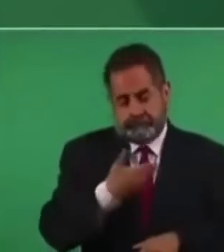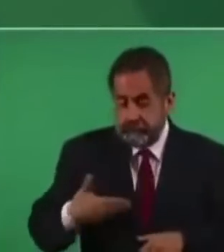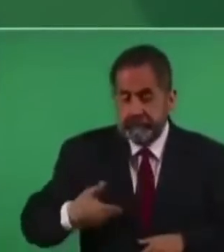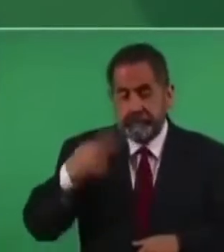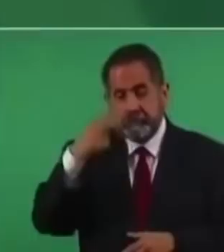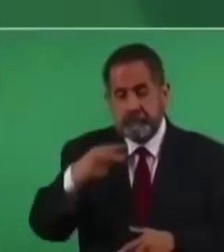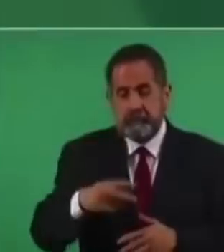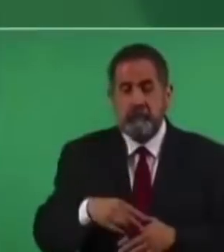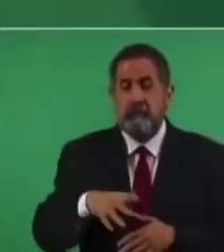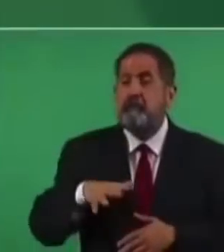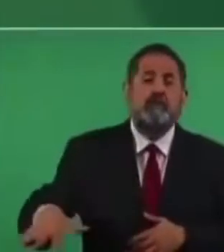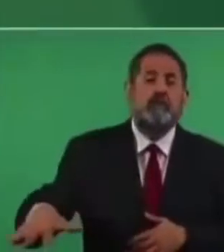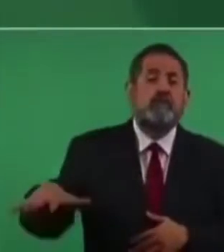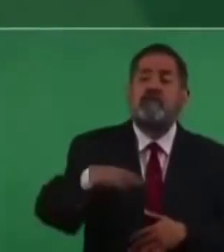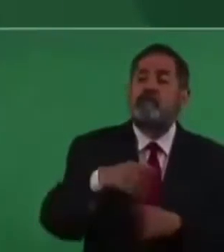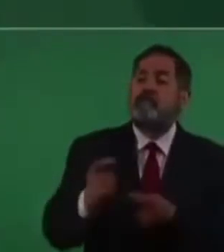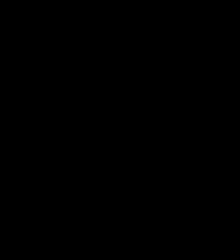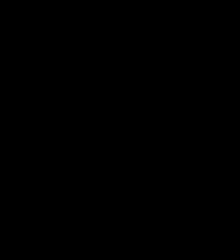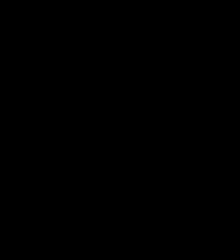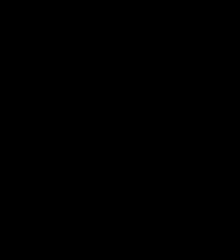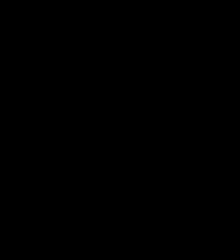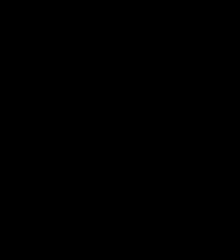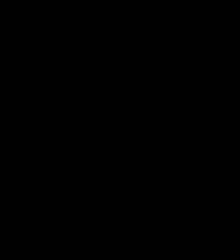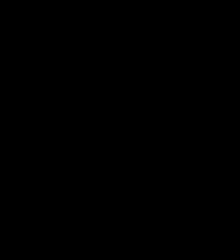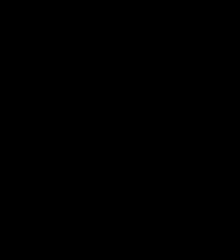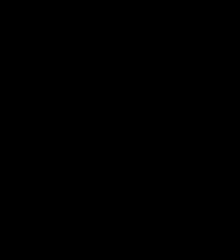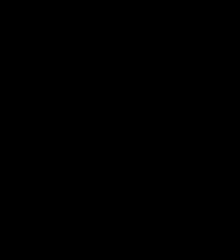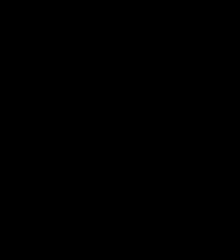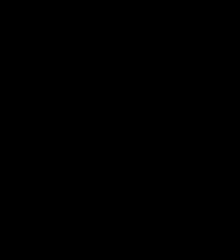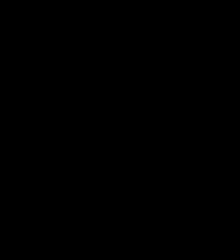porque es el representante de todos los mexicanos